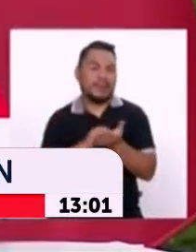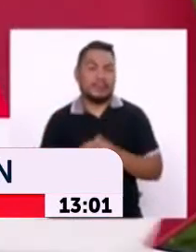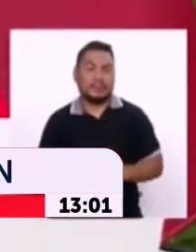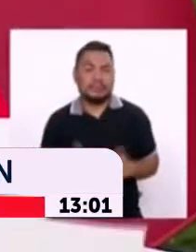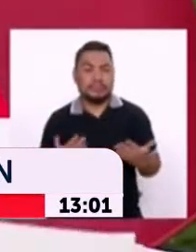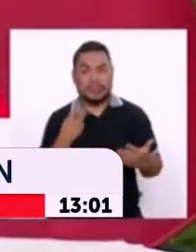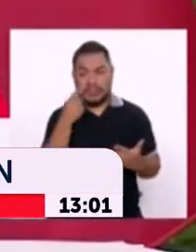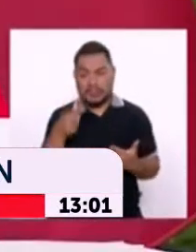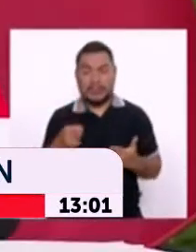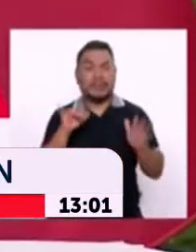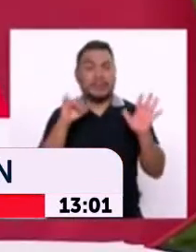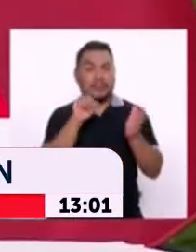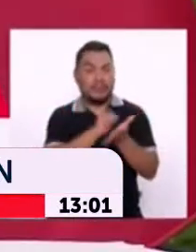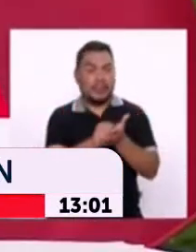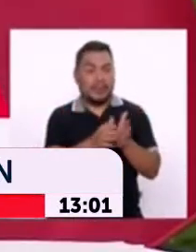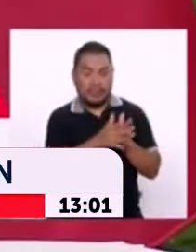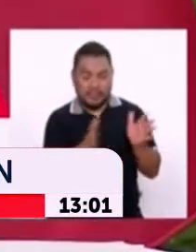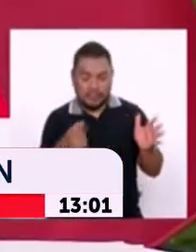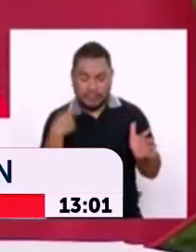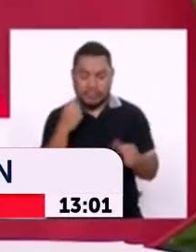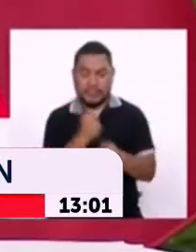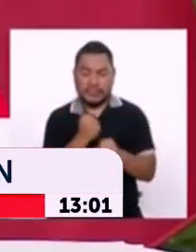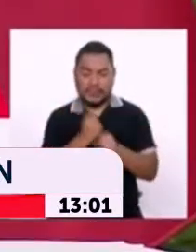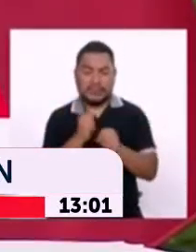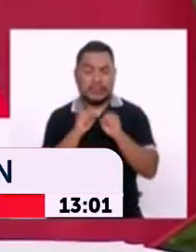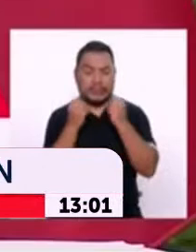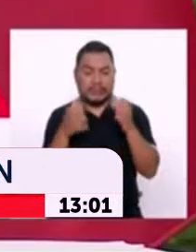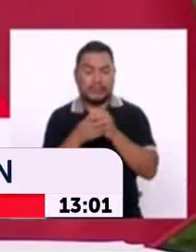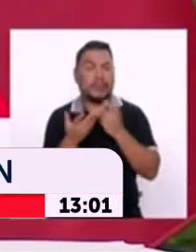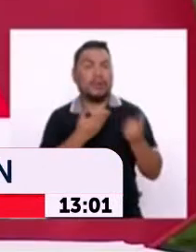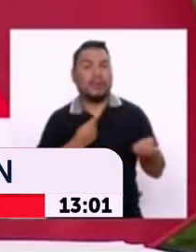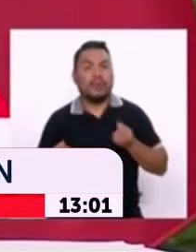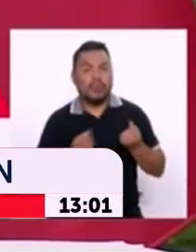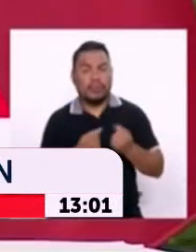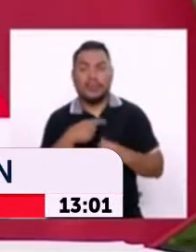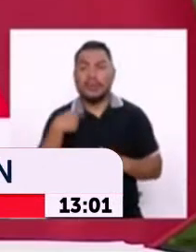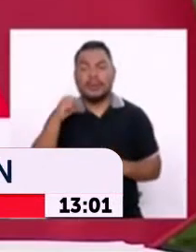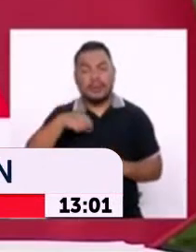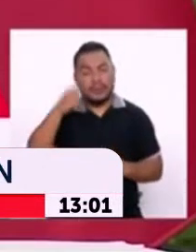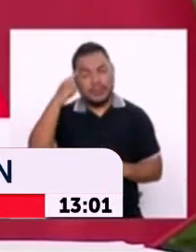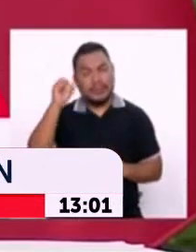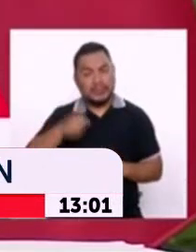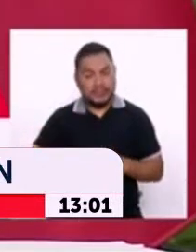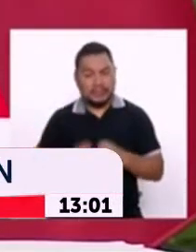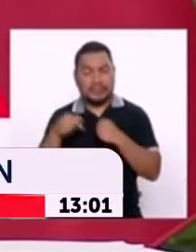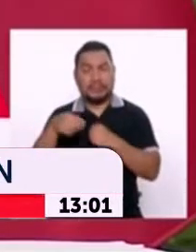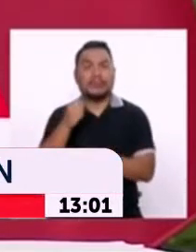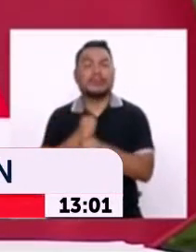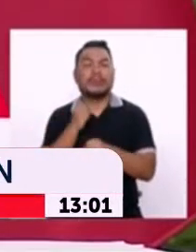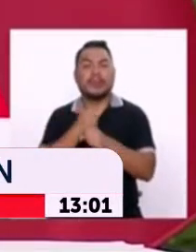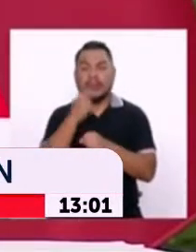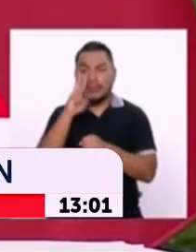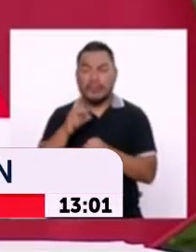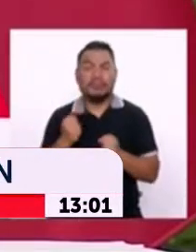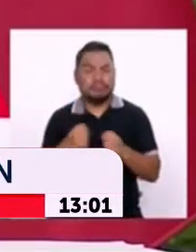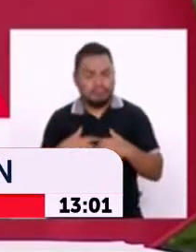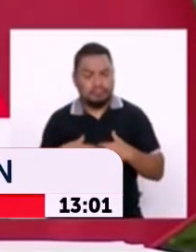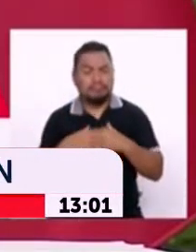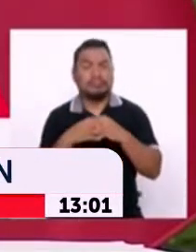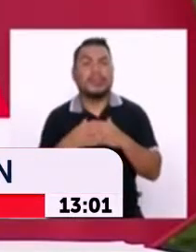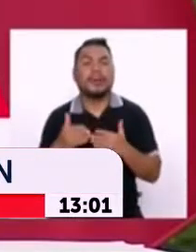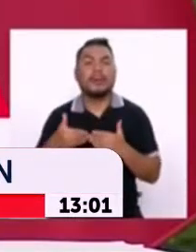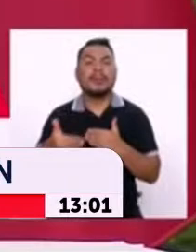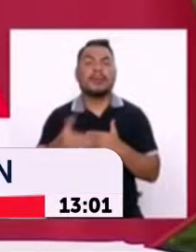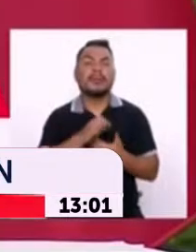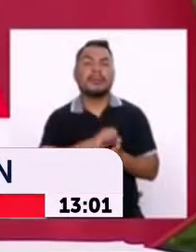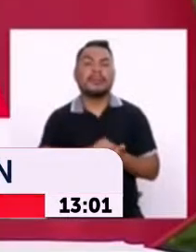ustedes ven, en estos 6 meses estamos trabajando como equipo de gobierno y estamos seguros de que este trabajo se verá consolidado